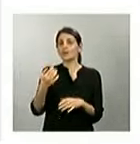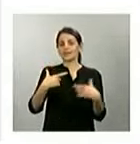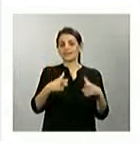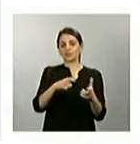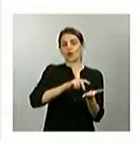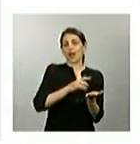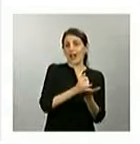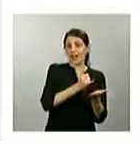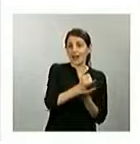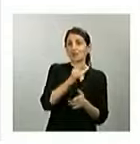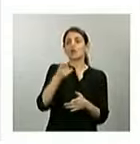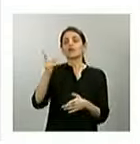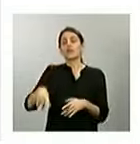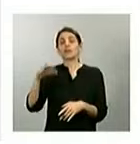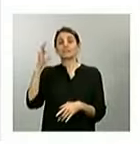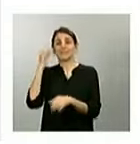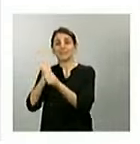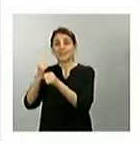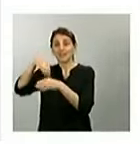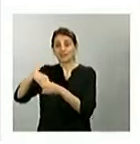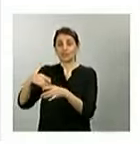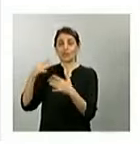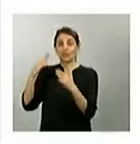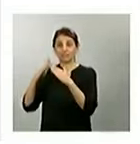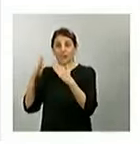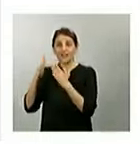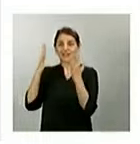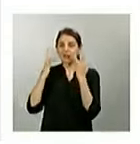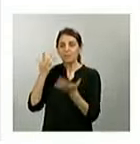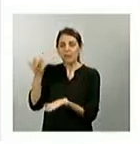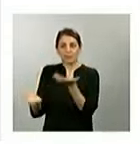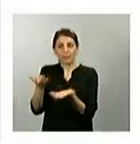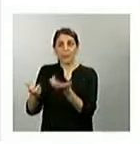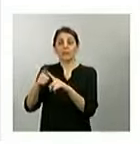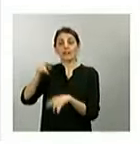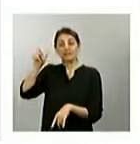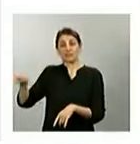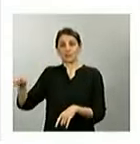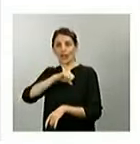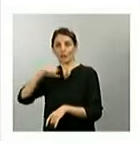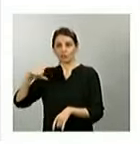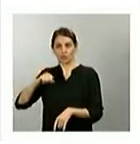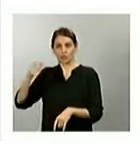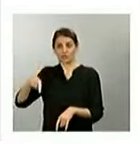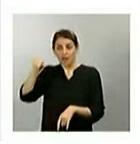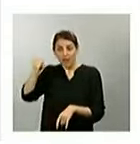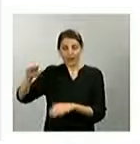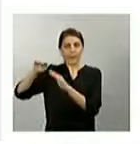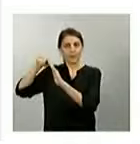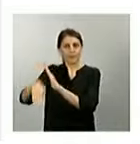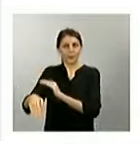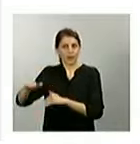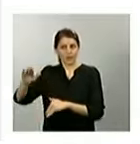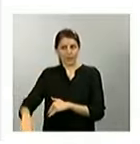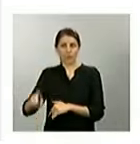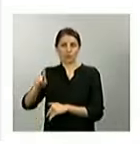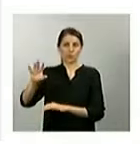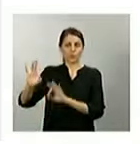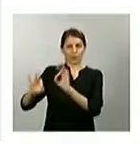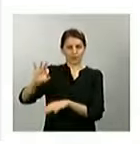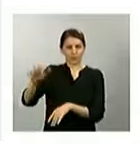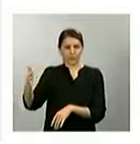el de los autónomos es donde menos se ha producido una caída en torno al 1% y unos 40.000